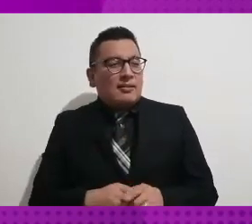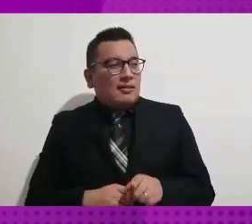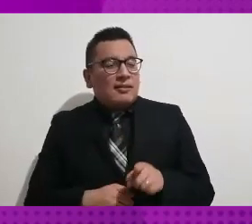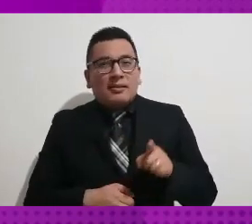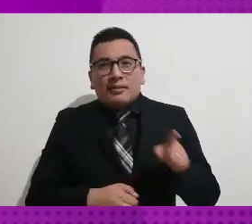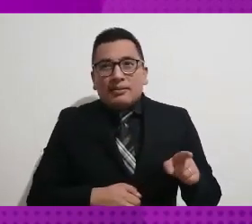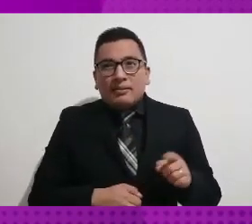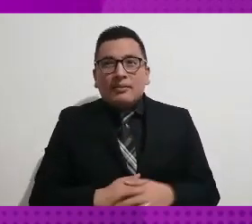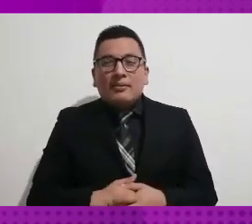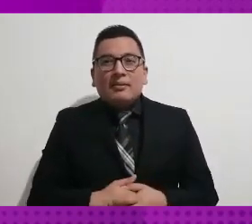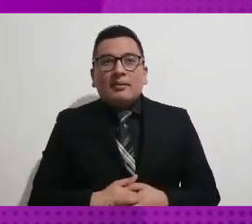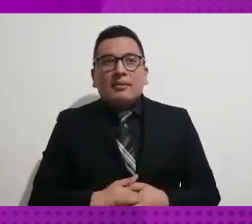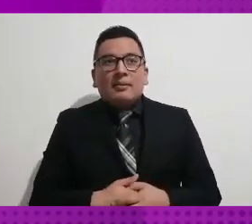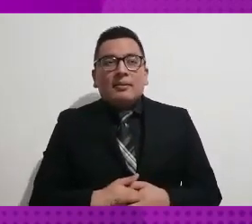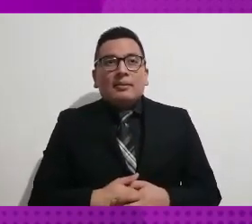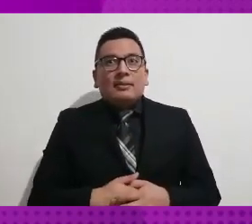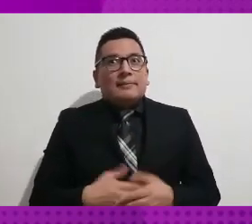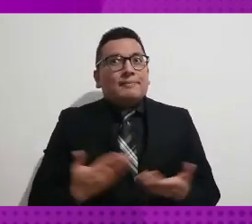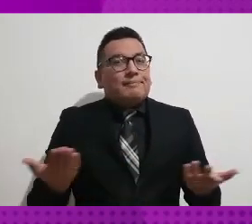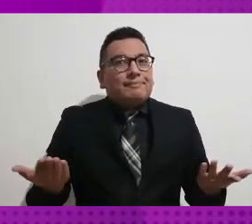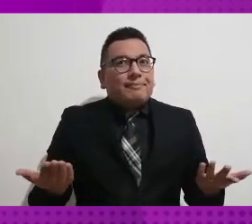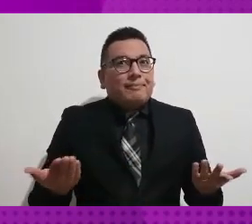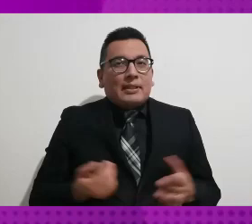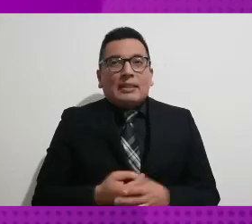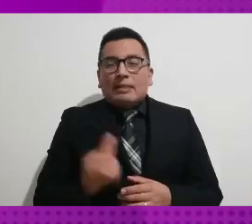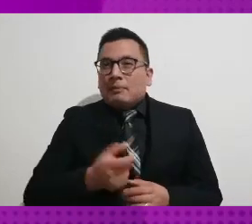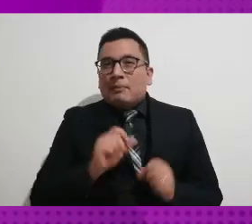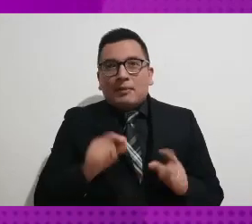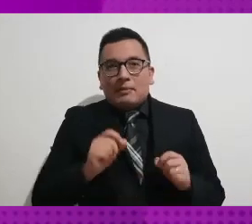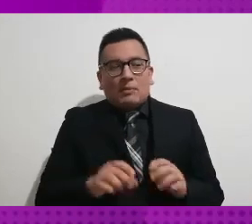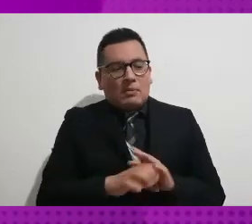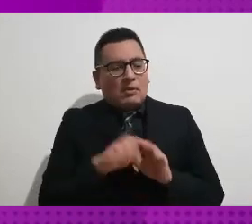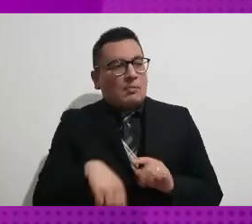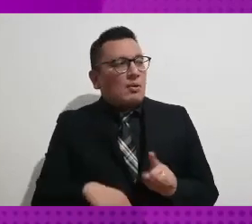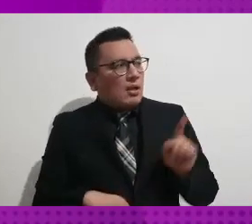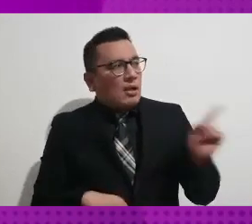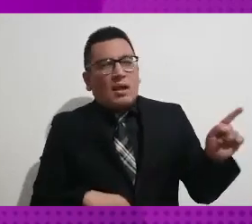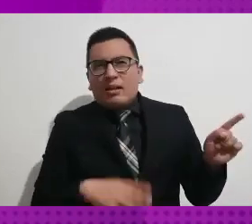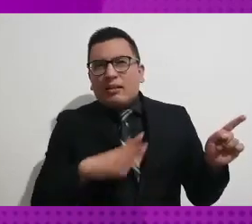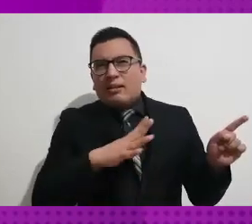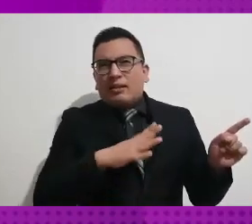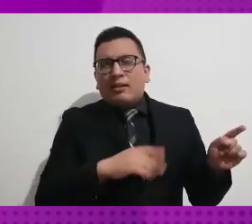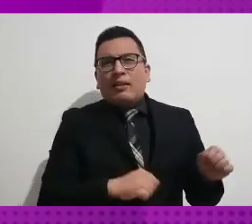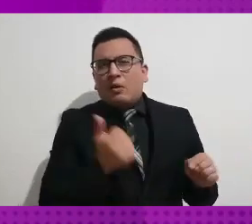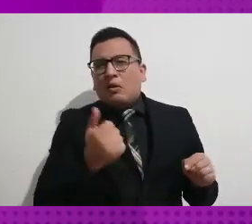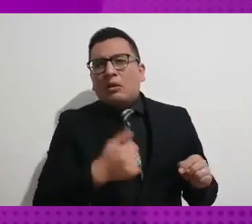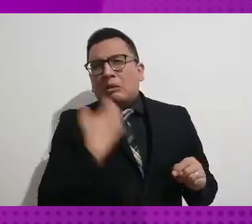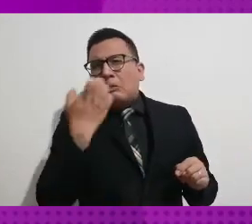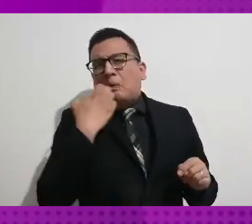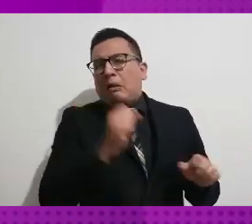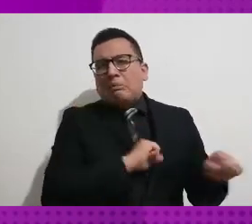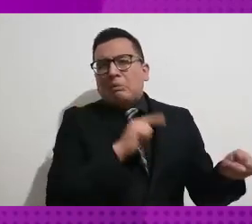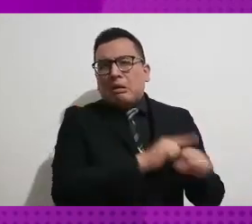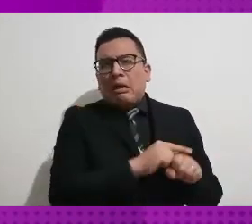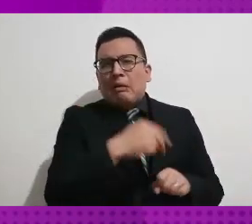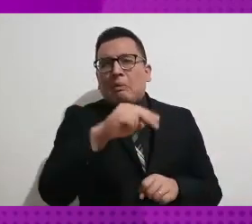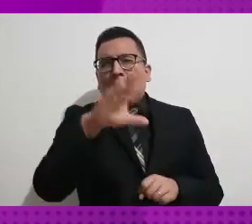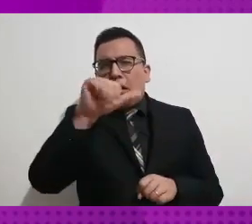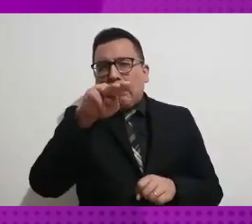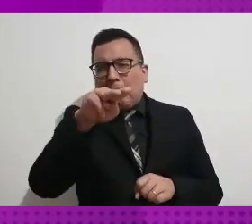los niños que ya saben braille. Los niños en el camp probablemente son los niños pequeños que poco a poco ya los van